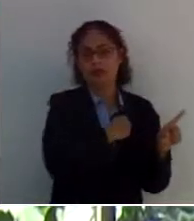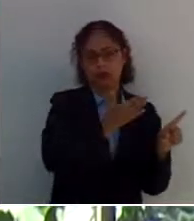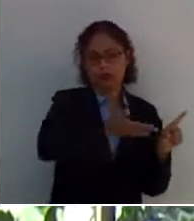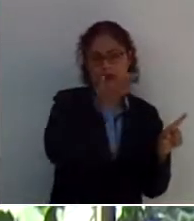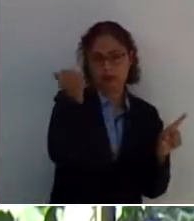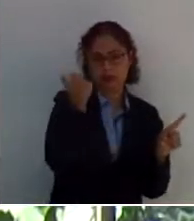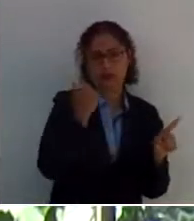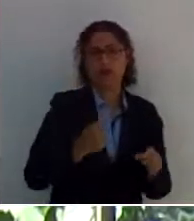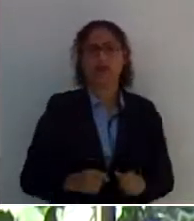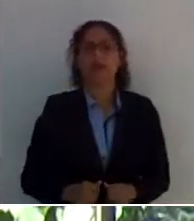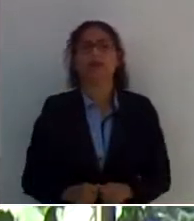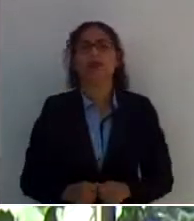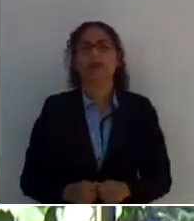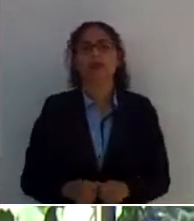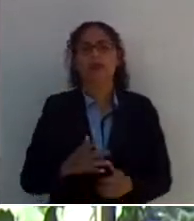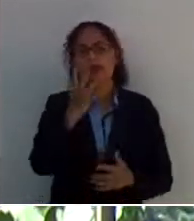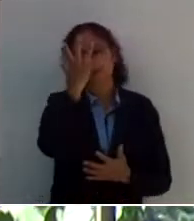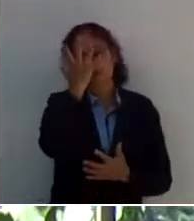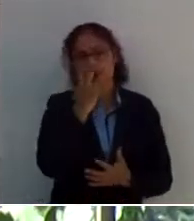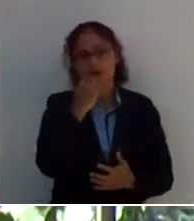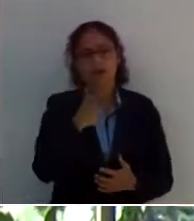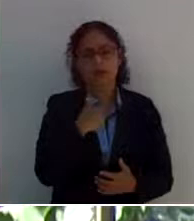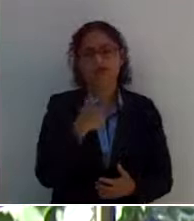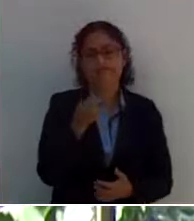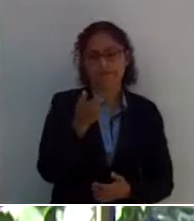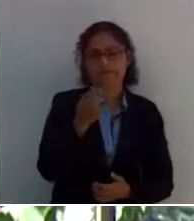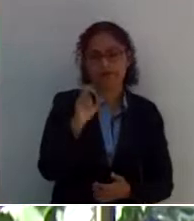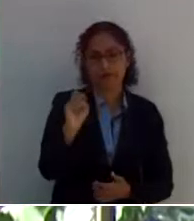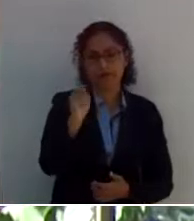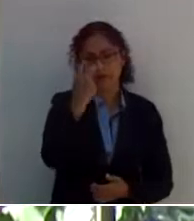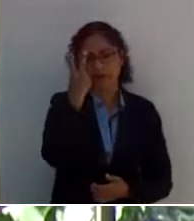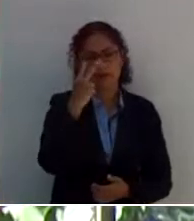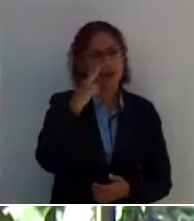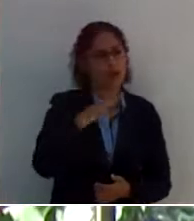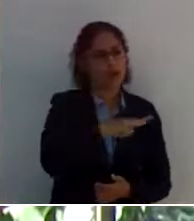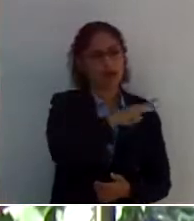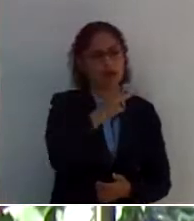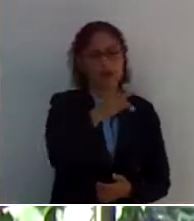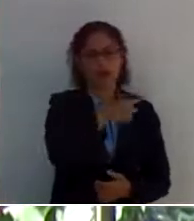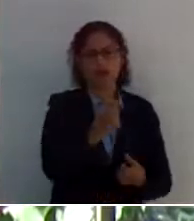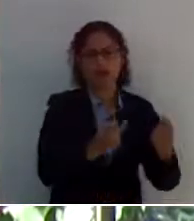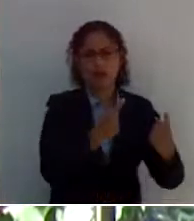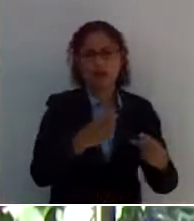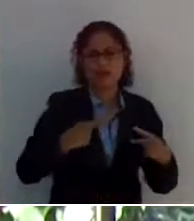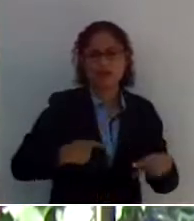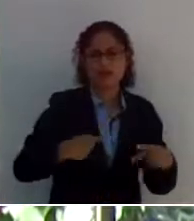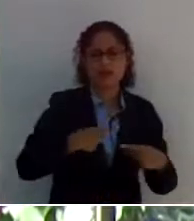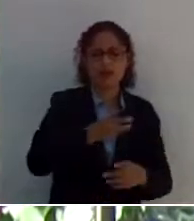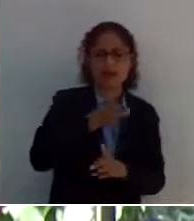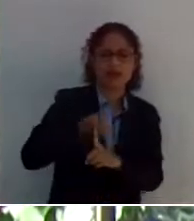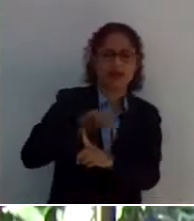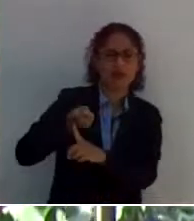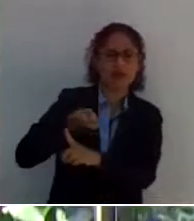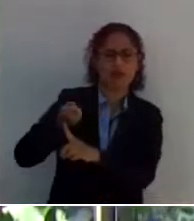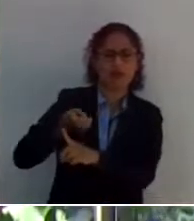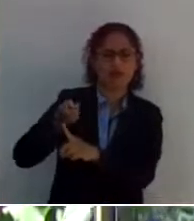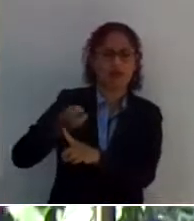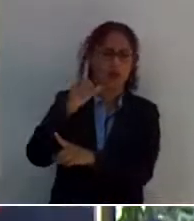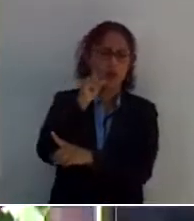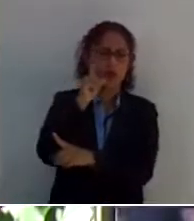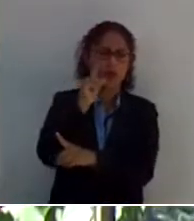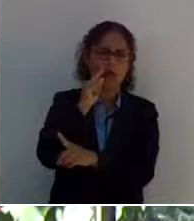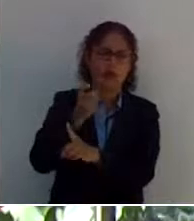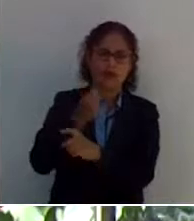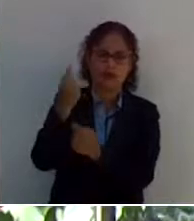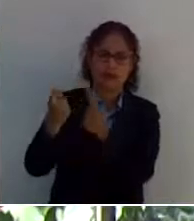desconocido. Con tristeza y enojo, veo que la sociedad juzga, agrede a elementos